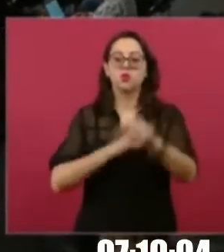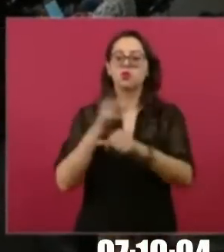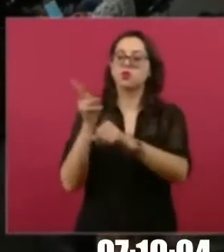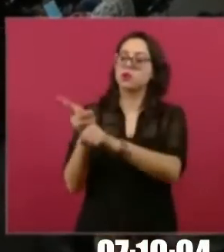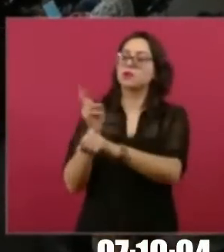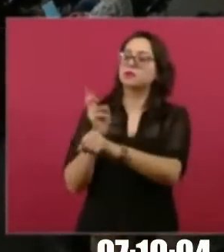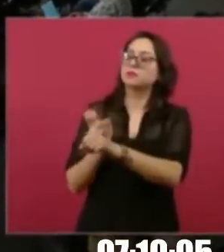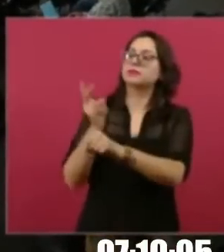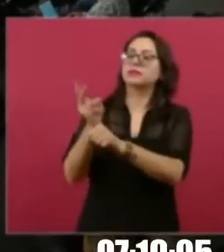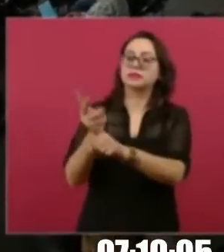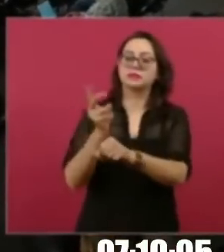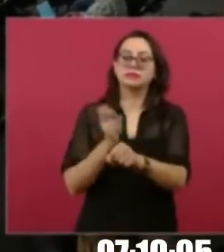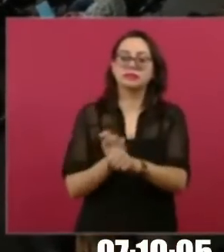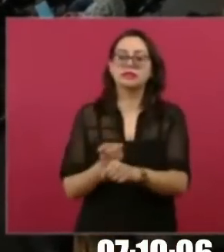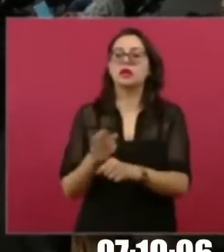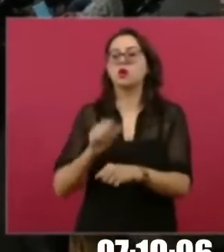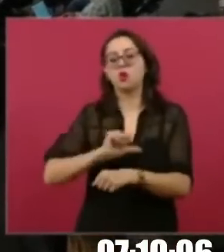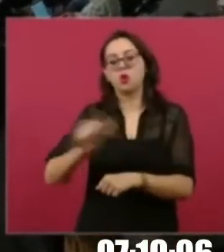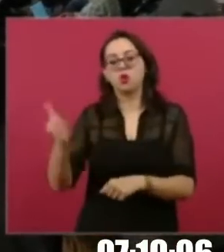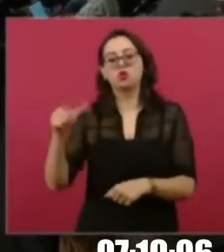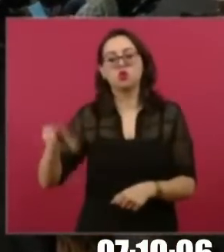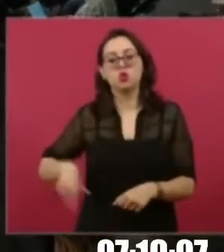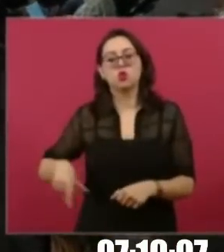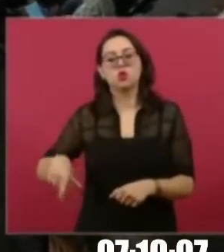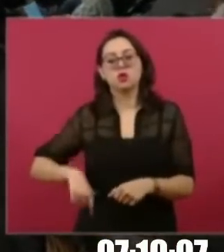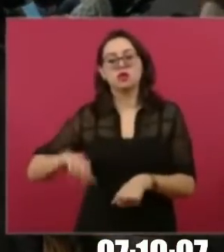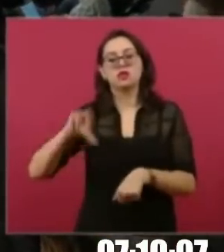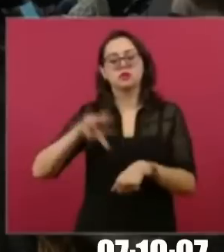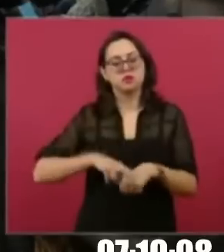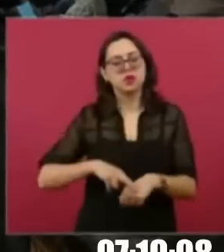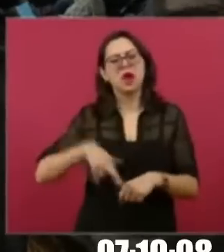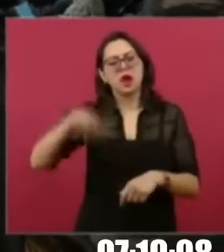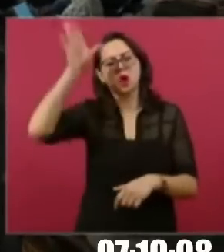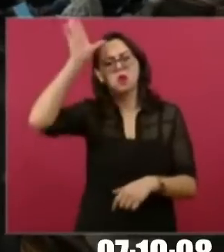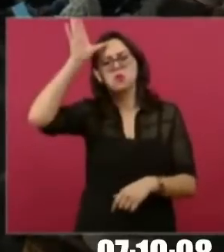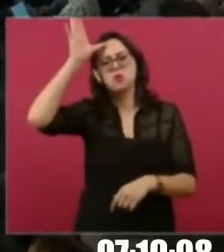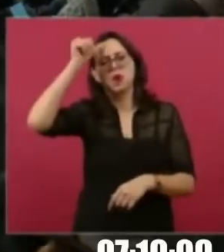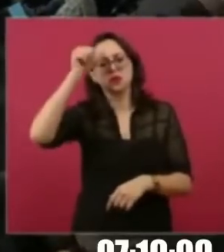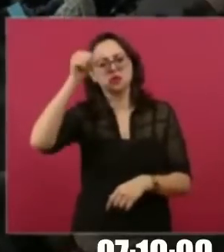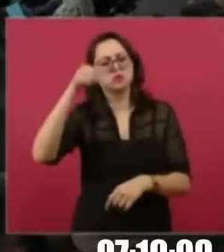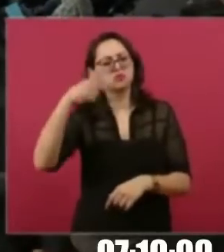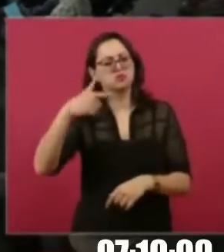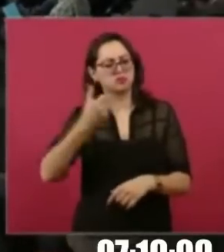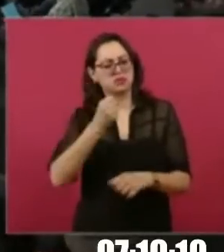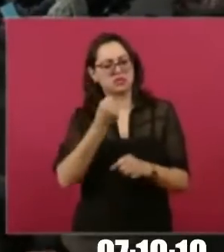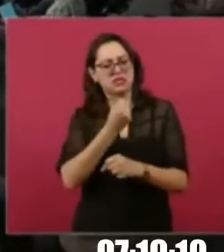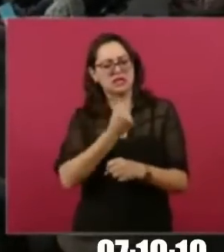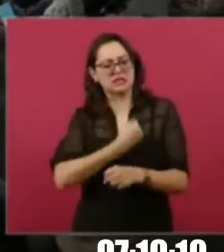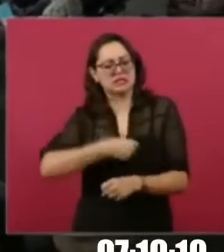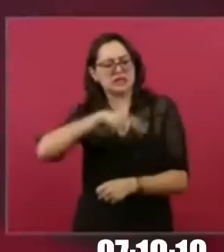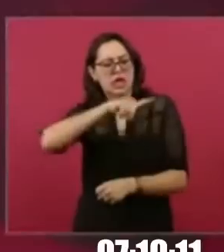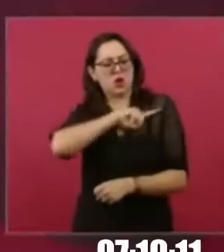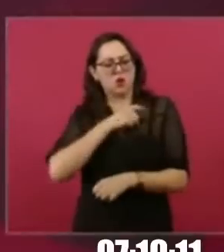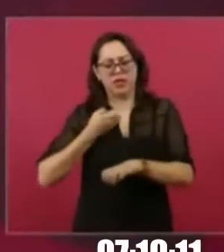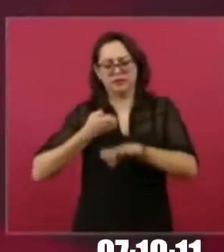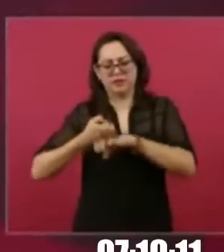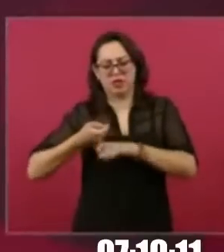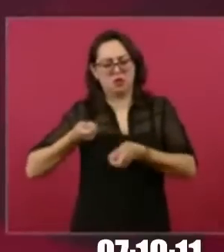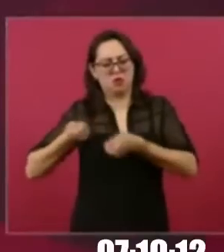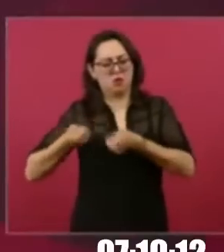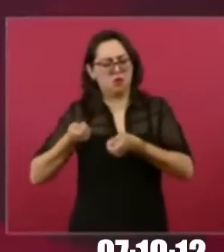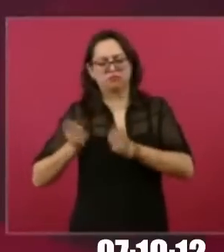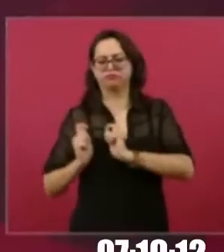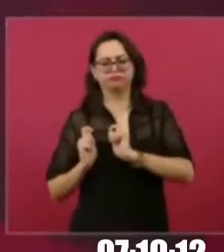que ya firmaron el convenio de coordinación en esta